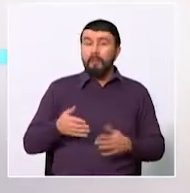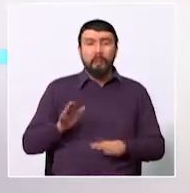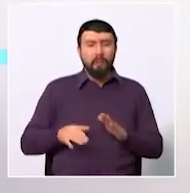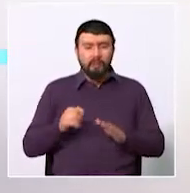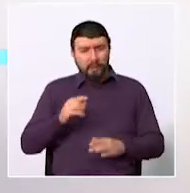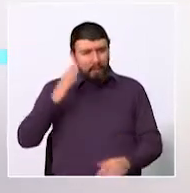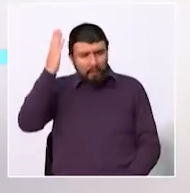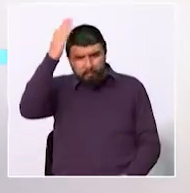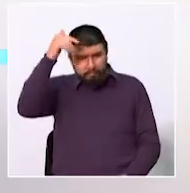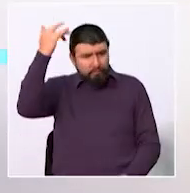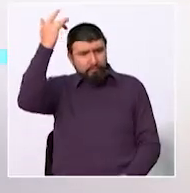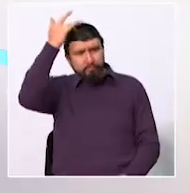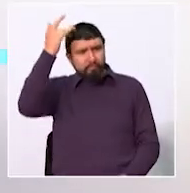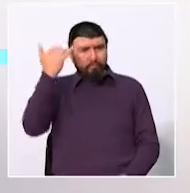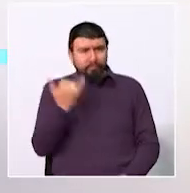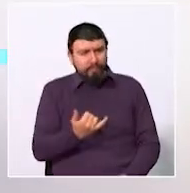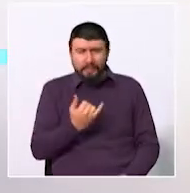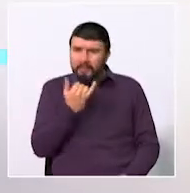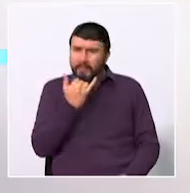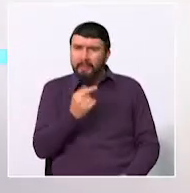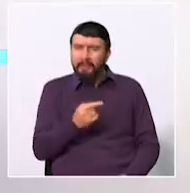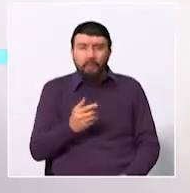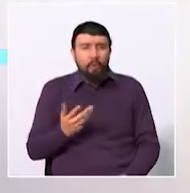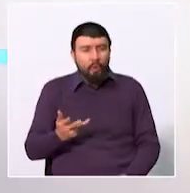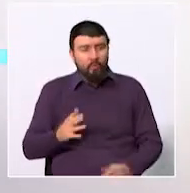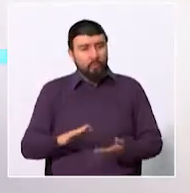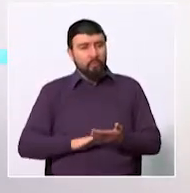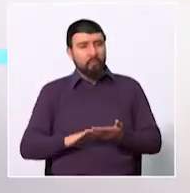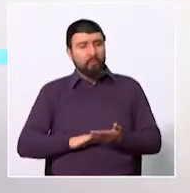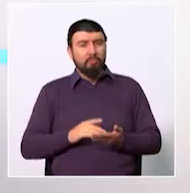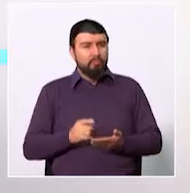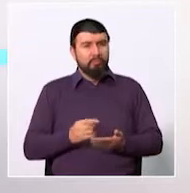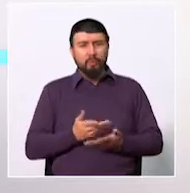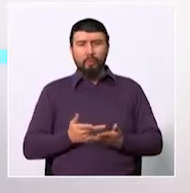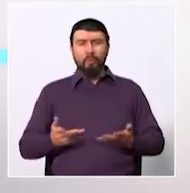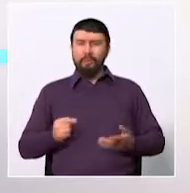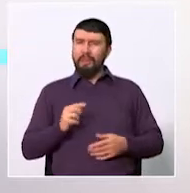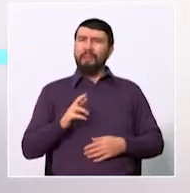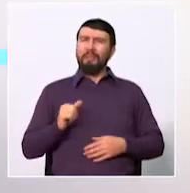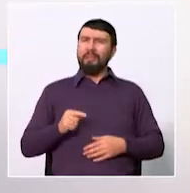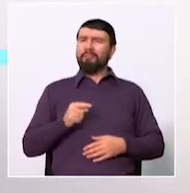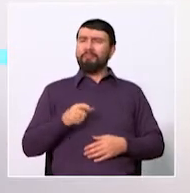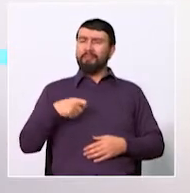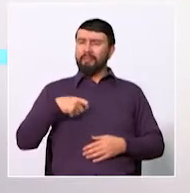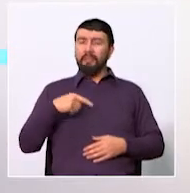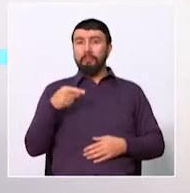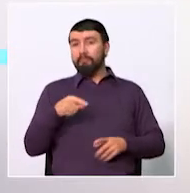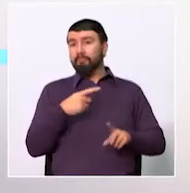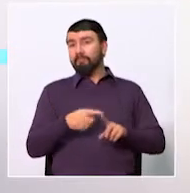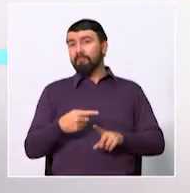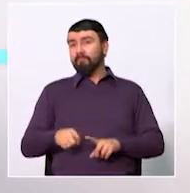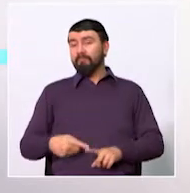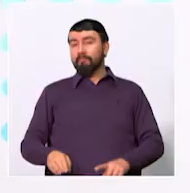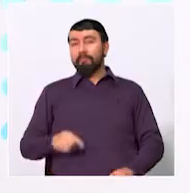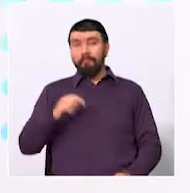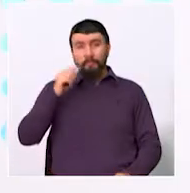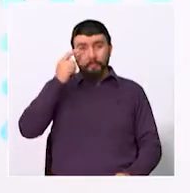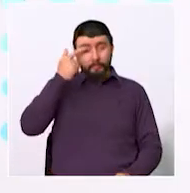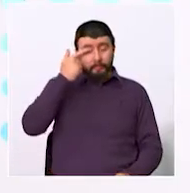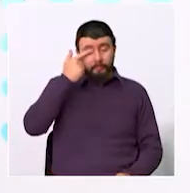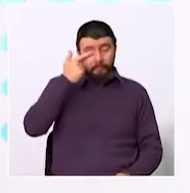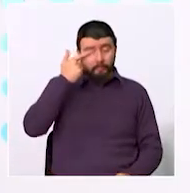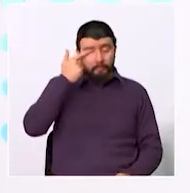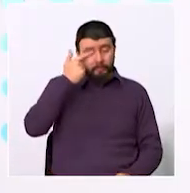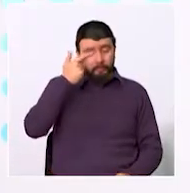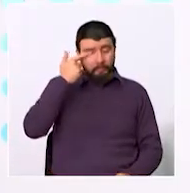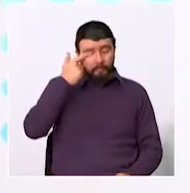ver qué es cómo vamos a diagnosticar algo cosas tan raras que vienen ahora por todos estos aparatos maría